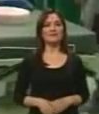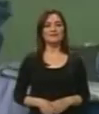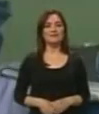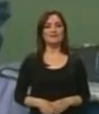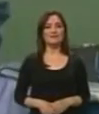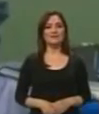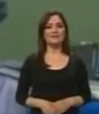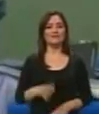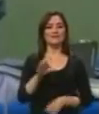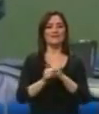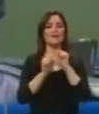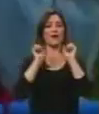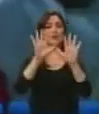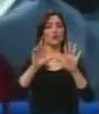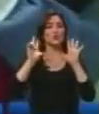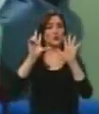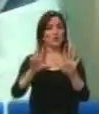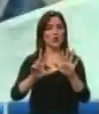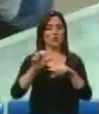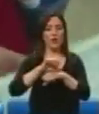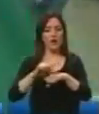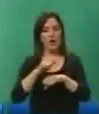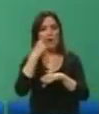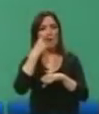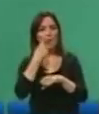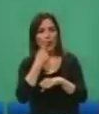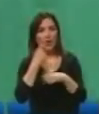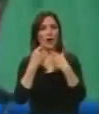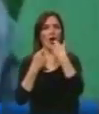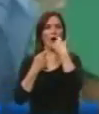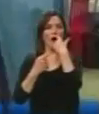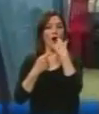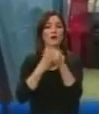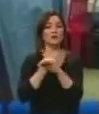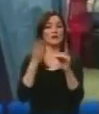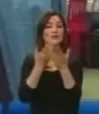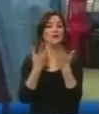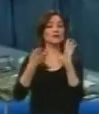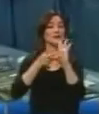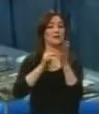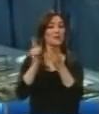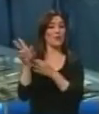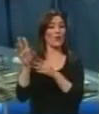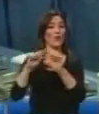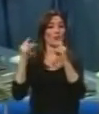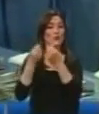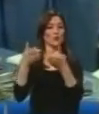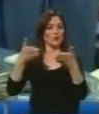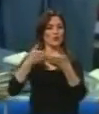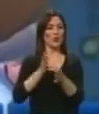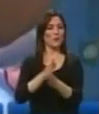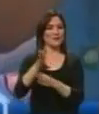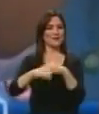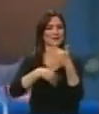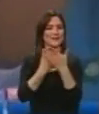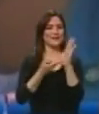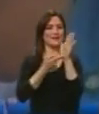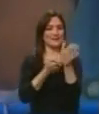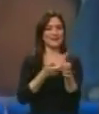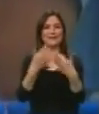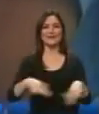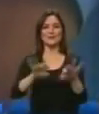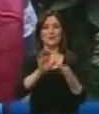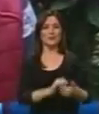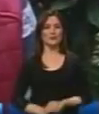18 años consecutivos operando labios leporinos, paladares hendidos, le convierte a la misión médica para niños en un referente